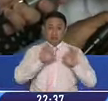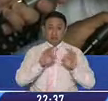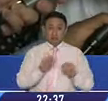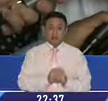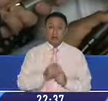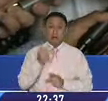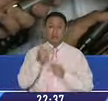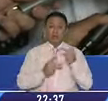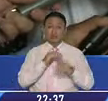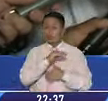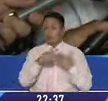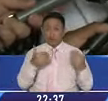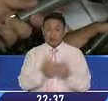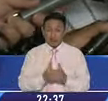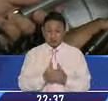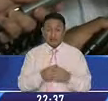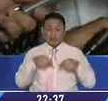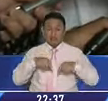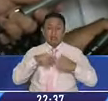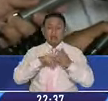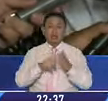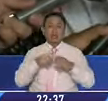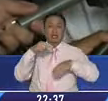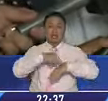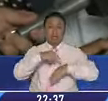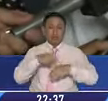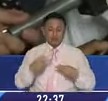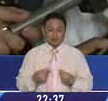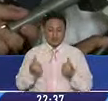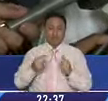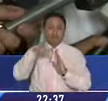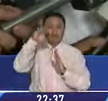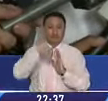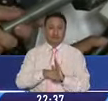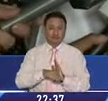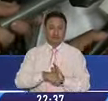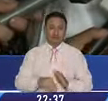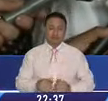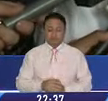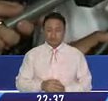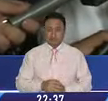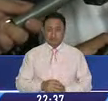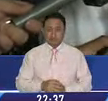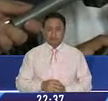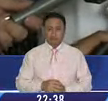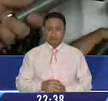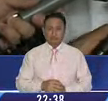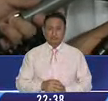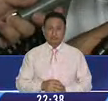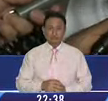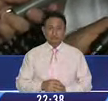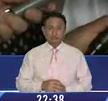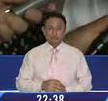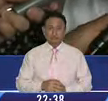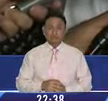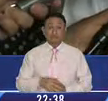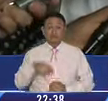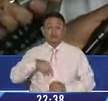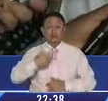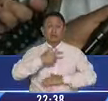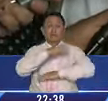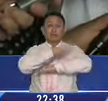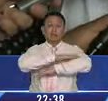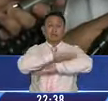procesos que implican menos burocracia, menos gasto y a su vez automatización para poder salir adelante. Y que las plataformas que